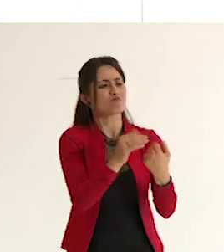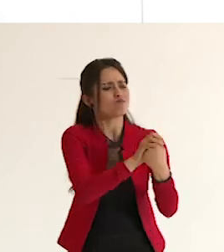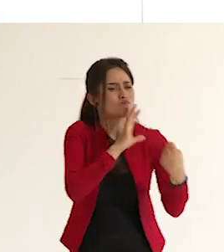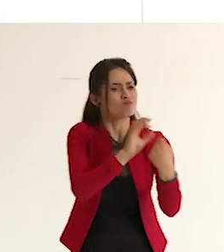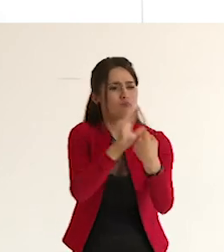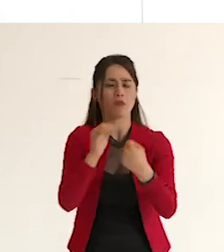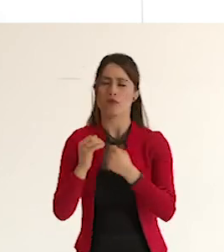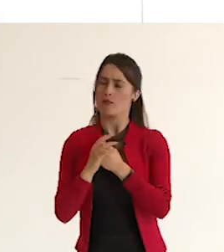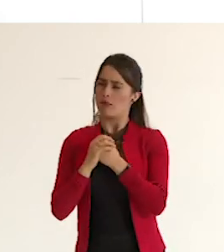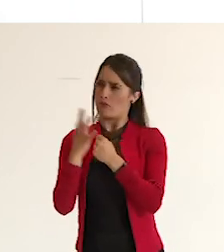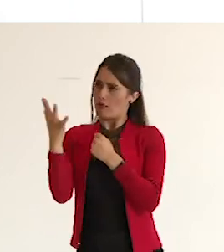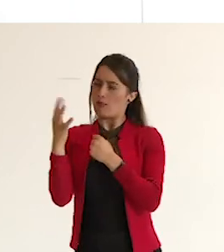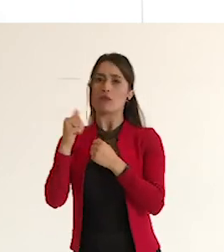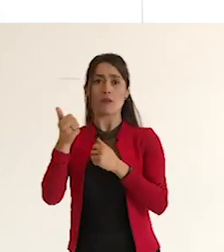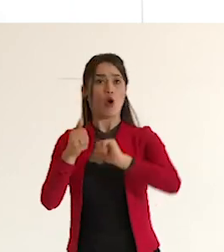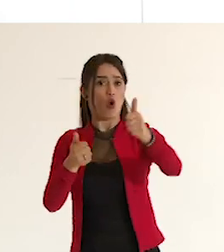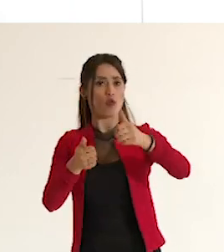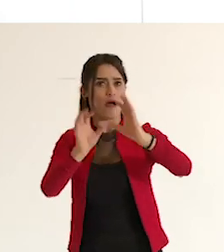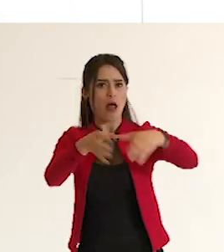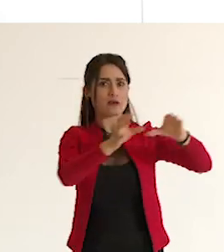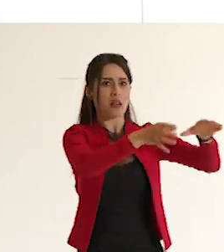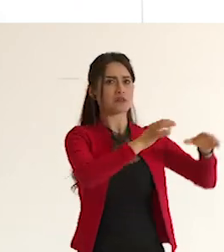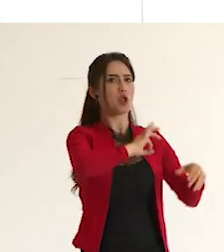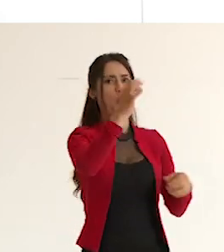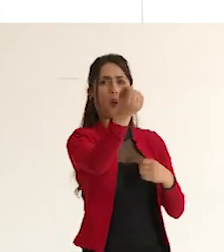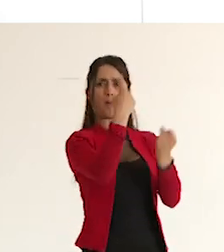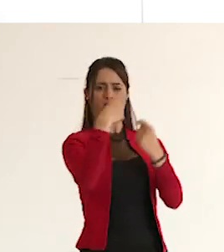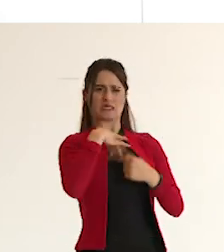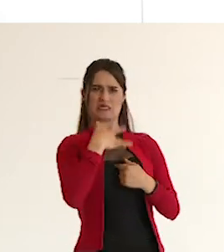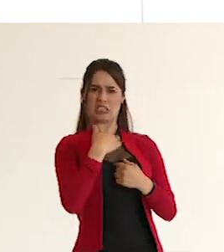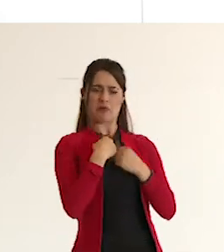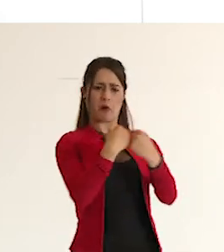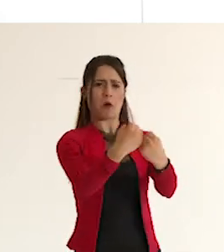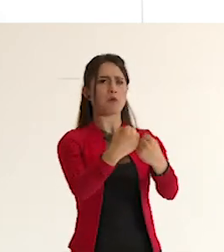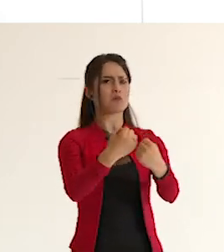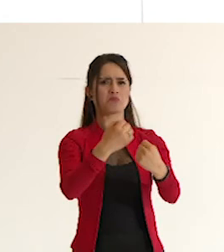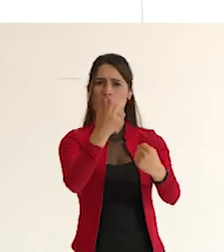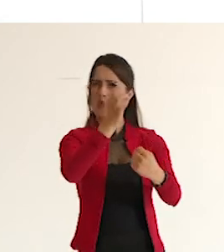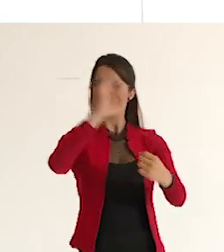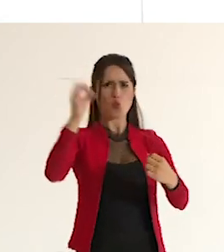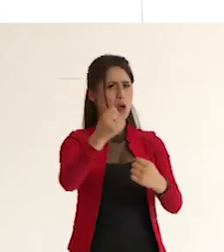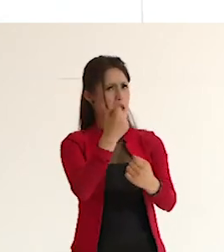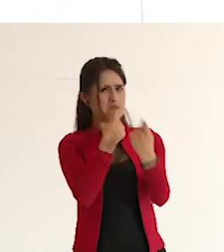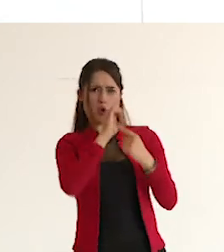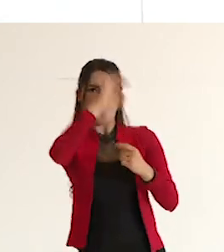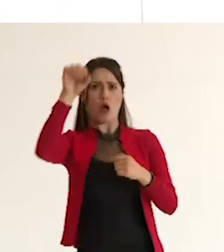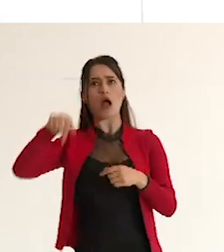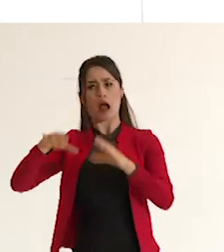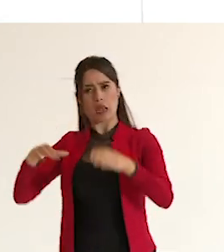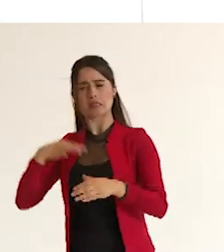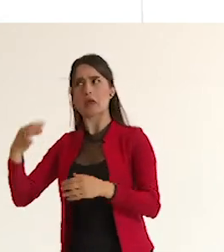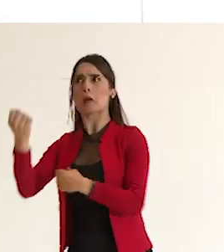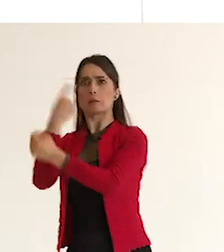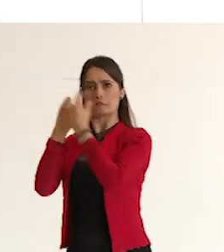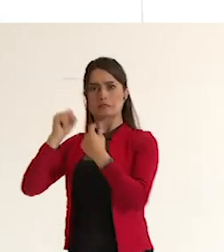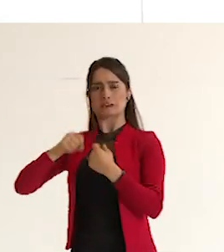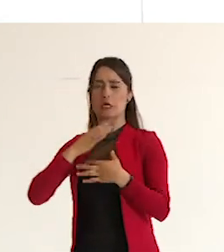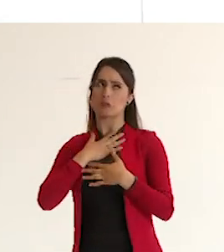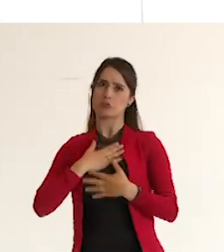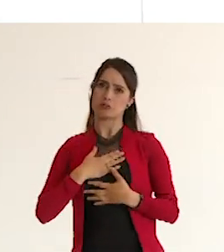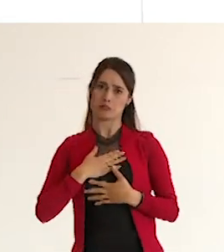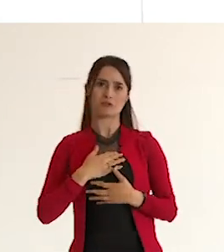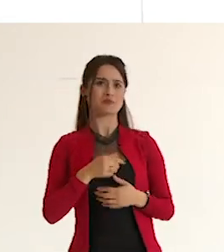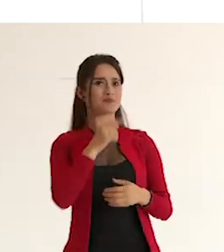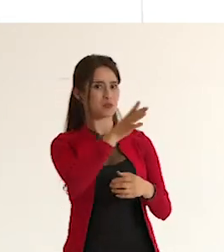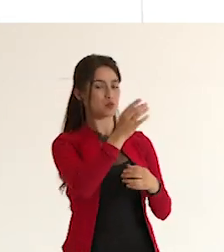otro espacio durante la carrera había tenido una clase similar o parecida si vemos si contrastamos esa respuesta con la respuesta del